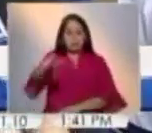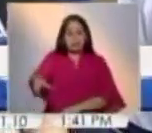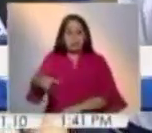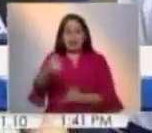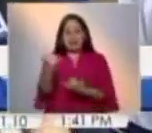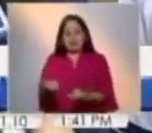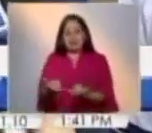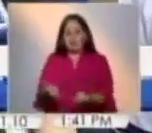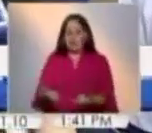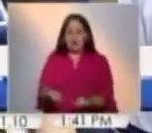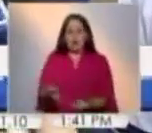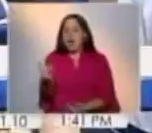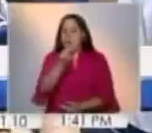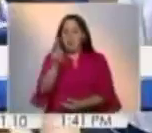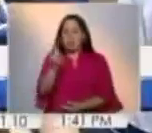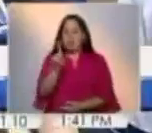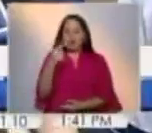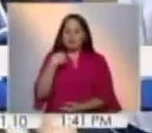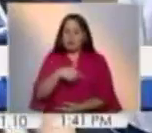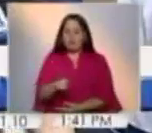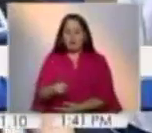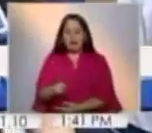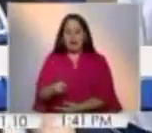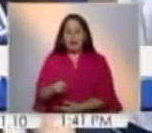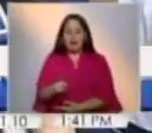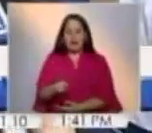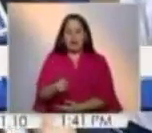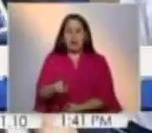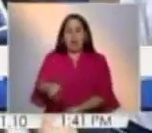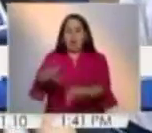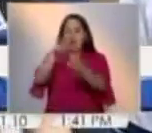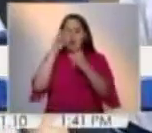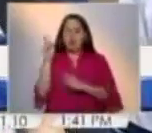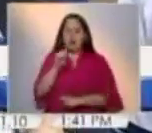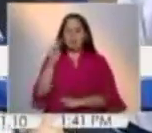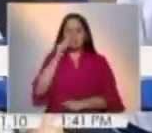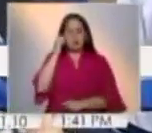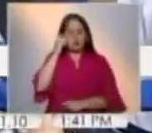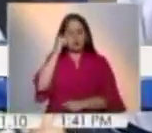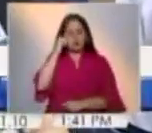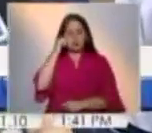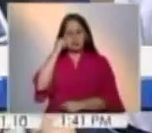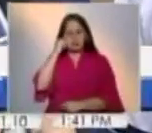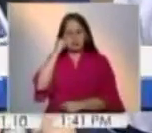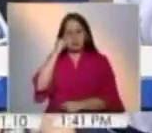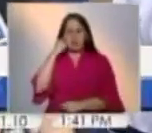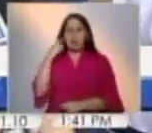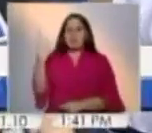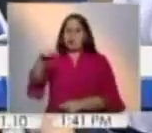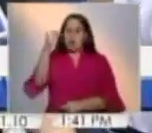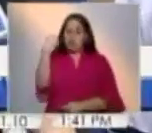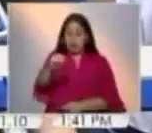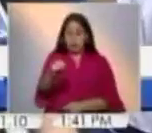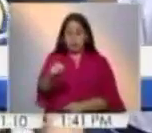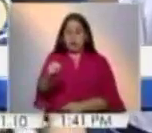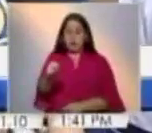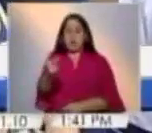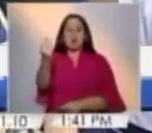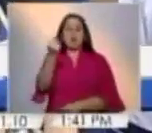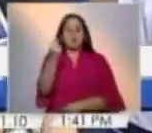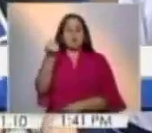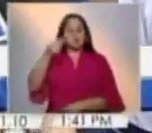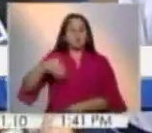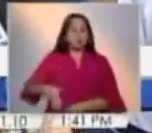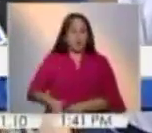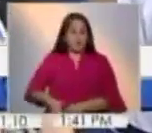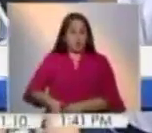este momento no tienen todavía la mensualidad de noviembre en cuanto a sueldos se